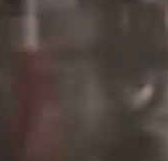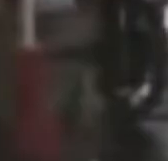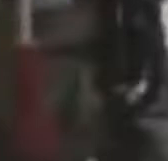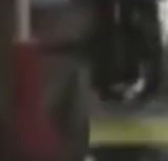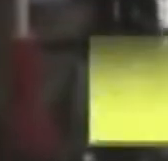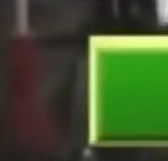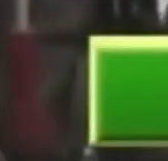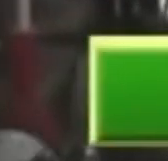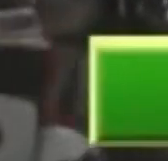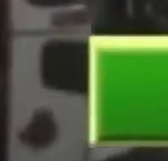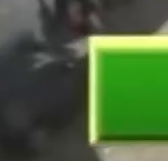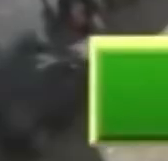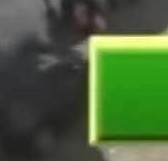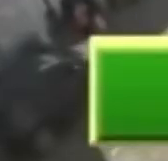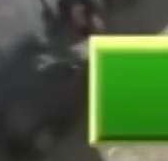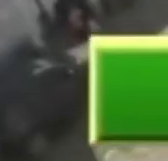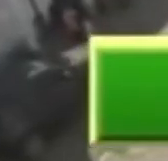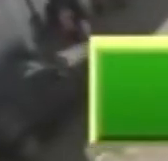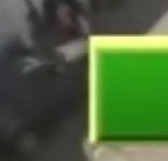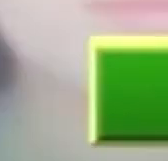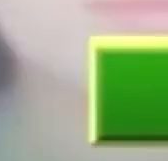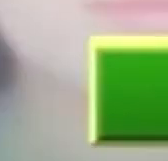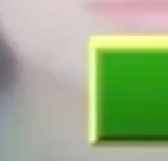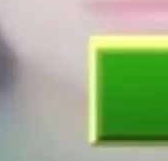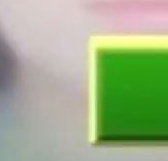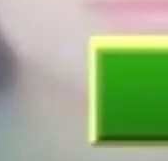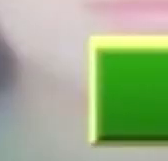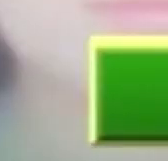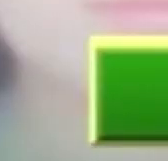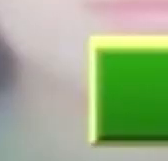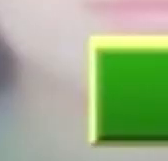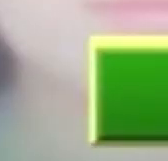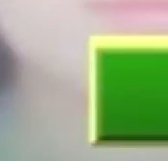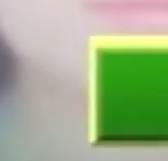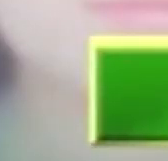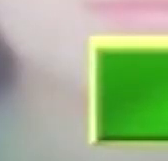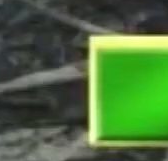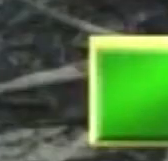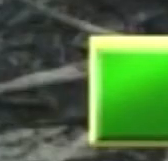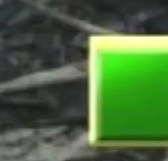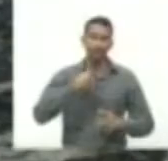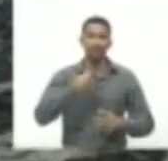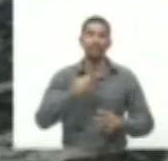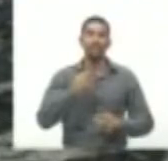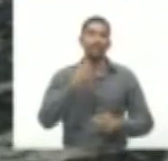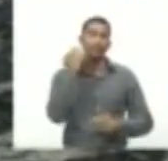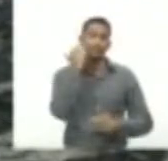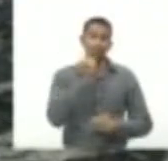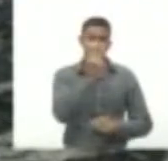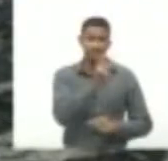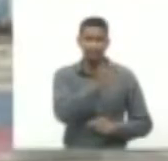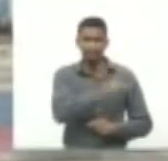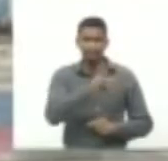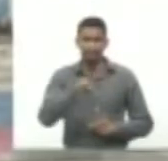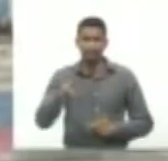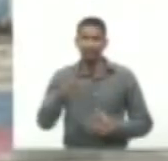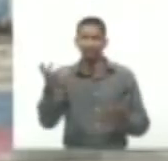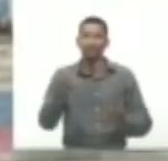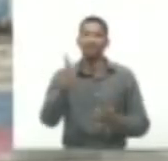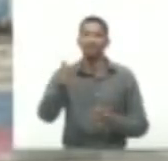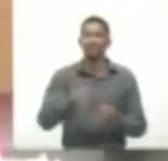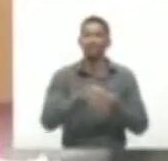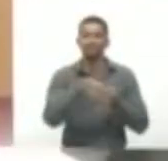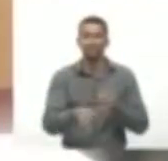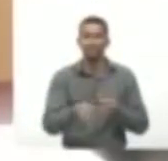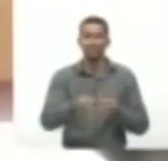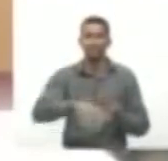Esta es nuestra imagen del día. El crimen de las tres mujeres asesinadas en el Banco Magdalena ha sido esclarecido gracias al